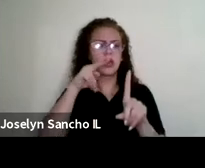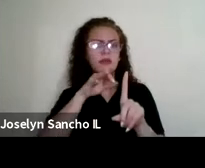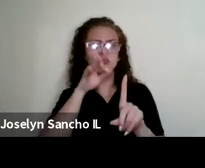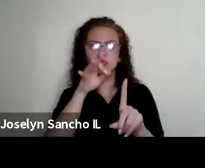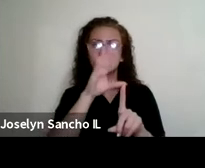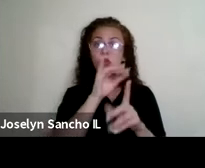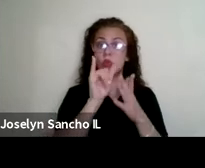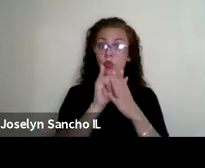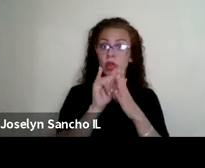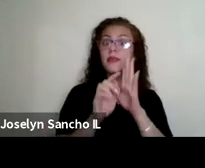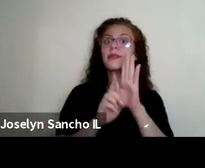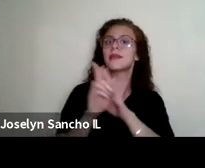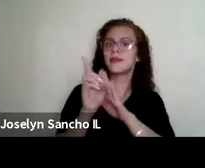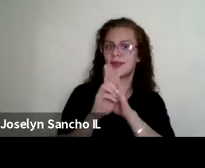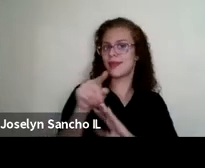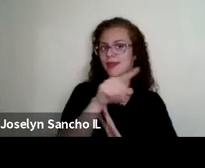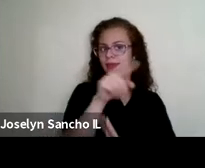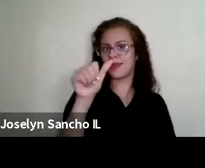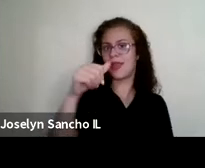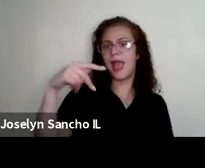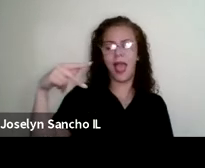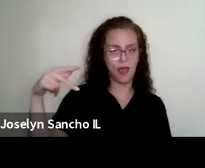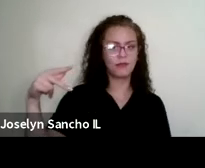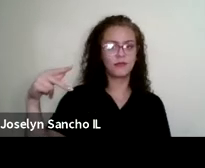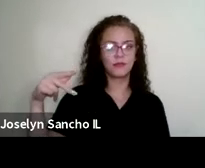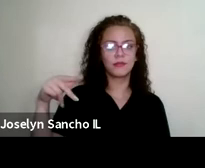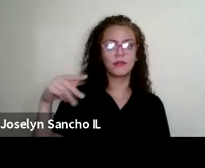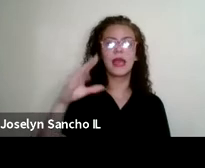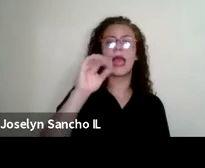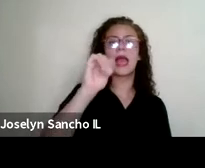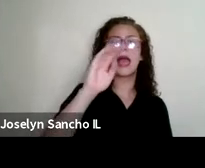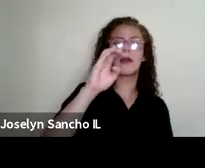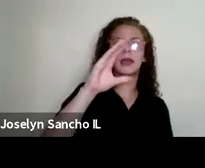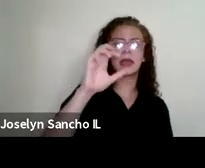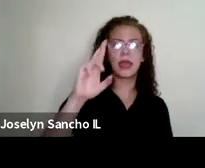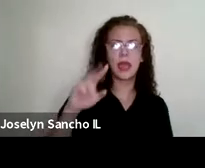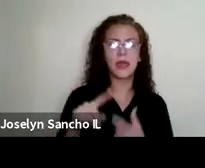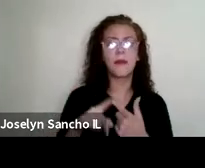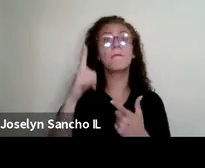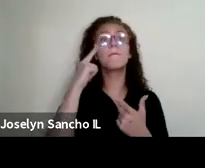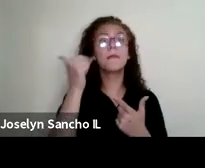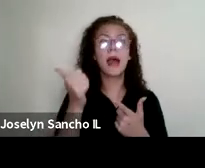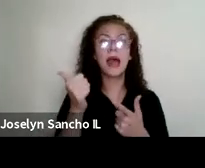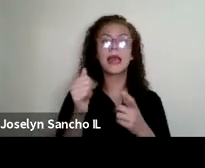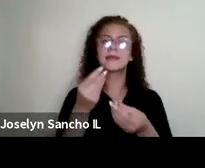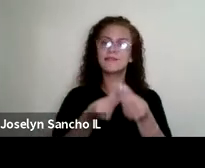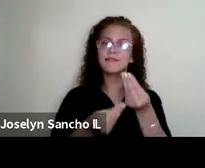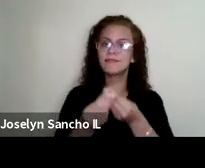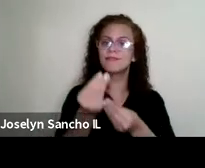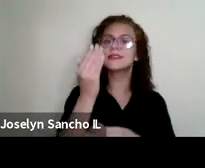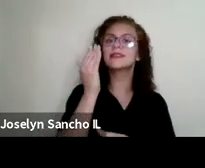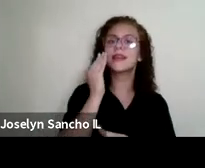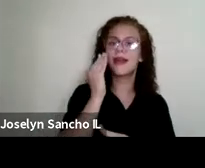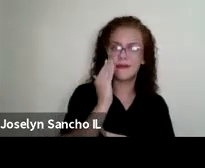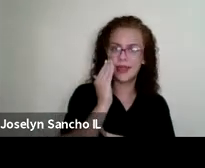con ellas desarrollamos esta aplicación en Cabecar para el intercambio de saberes